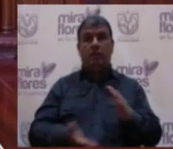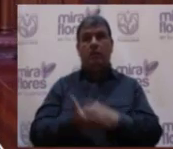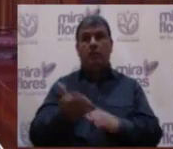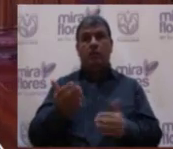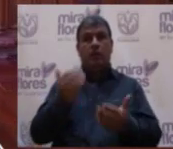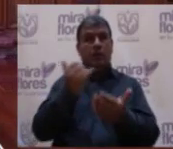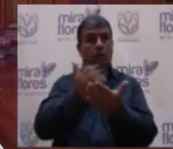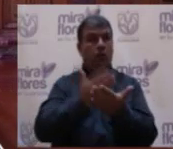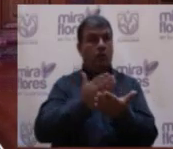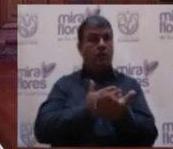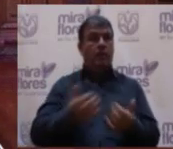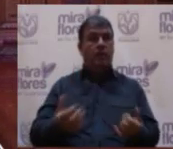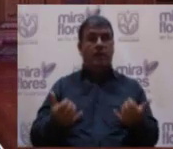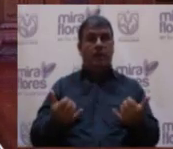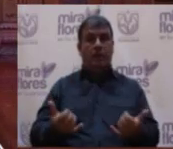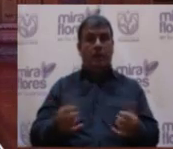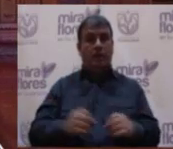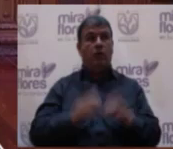día, por favor. Orden del